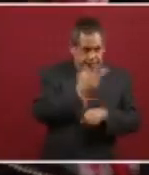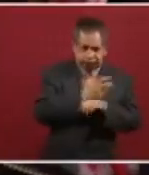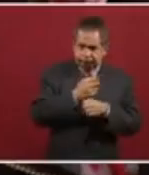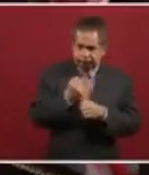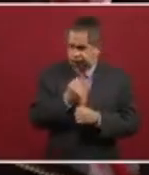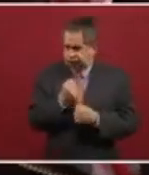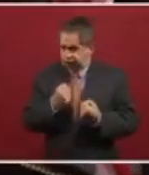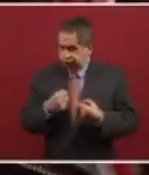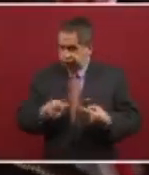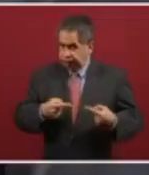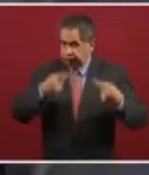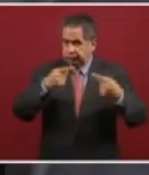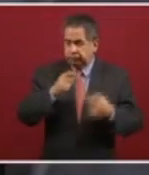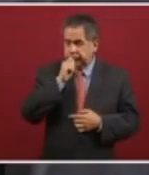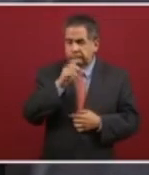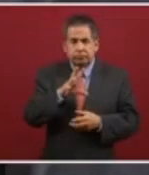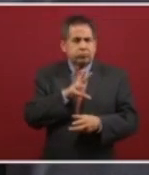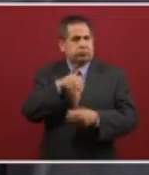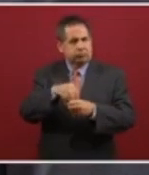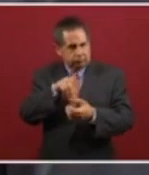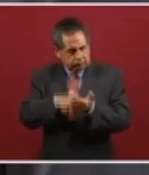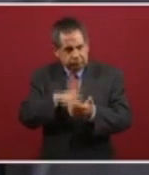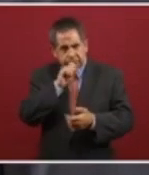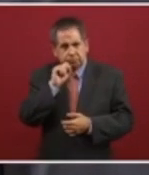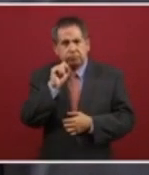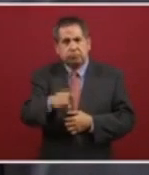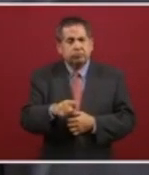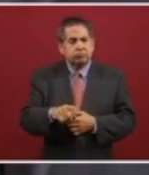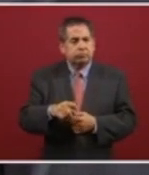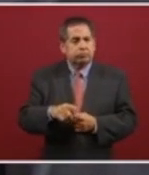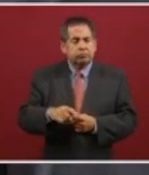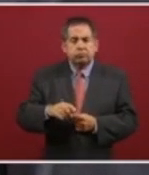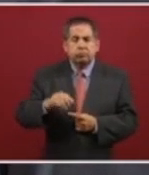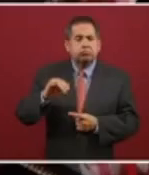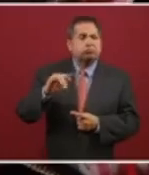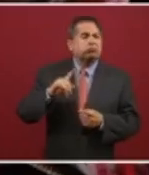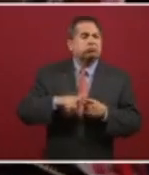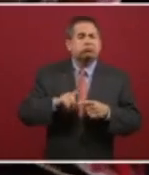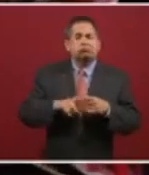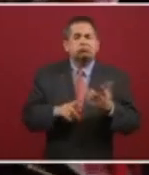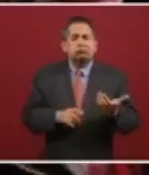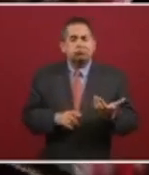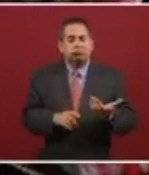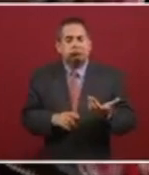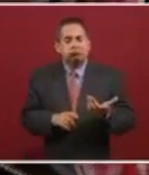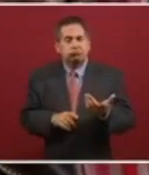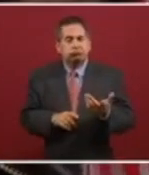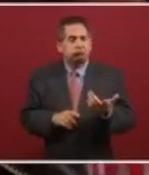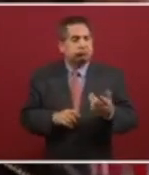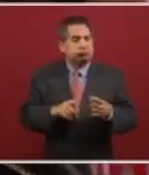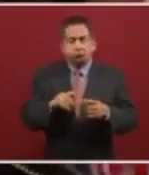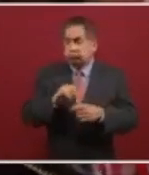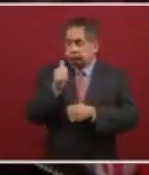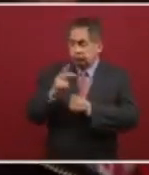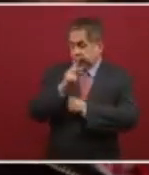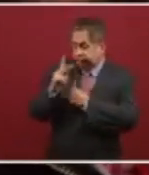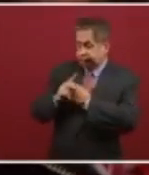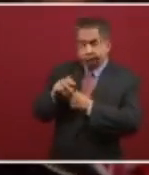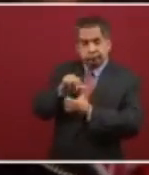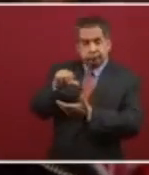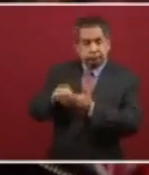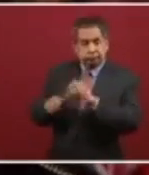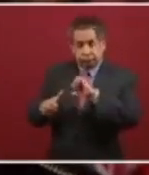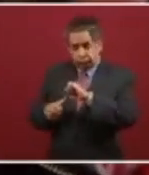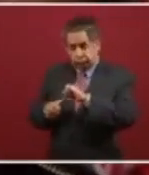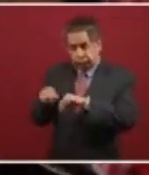Unidos, inmiscuir directamente a los jefes de Estado, sobre todo de países centroamericanos, que